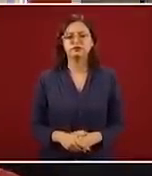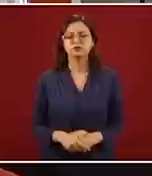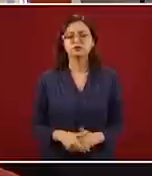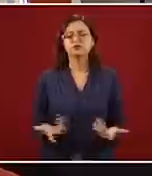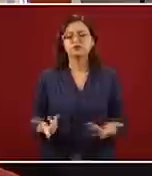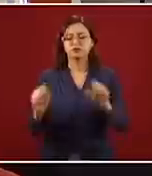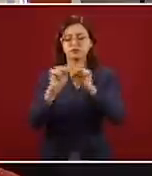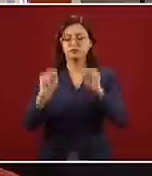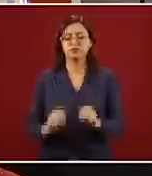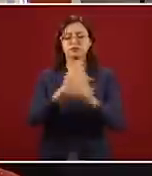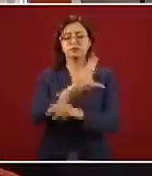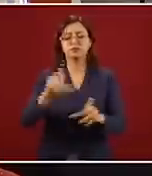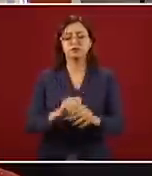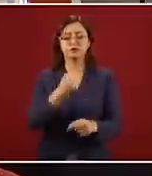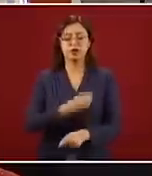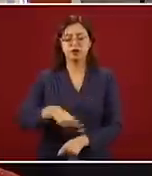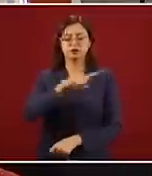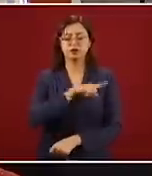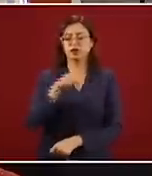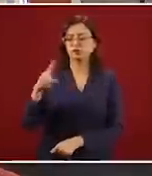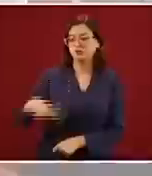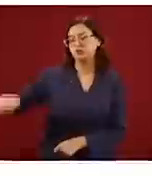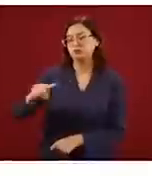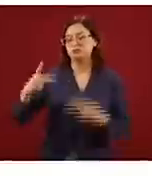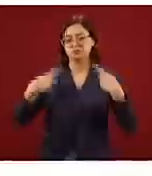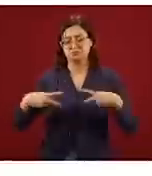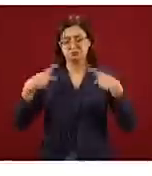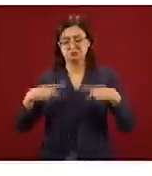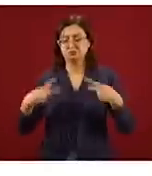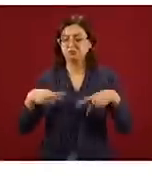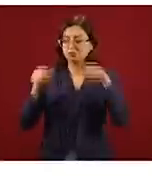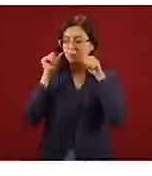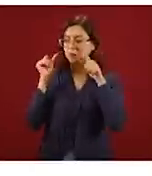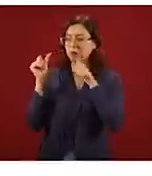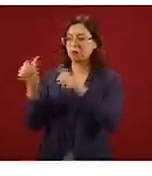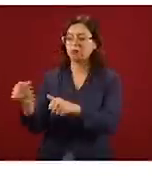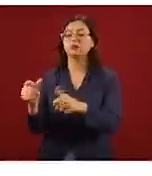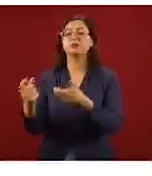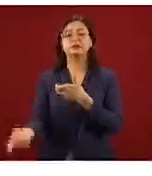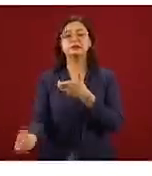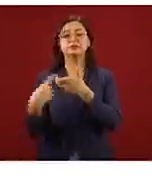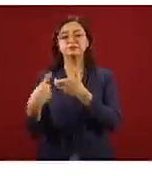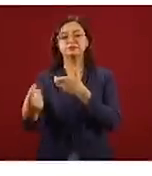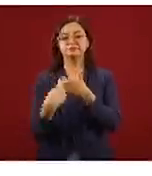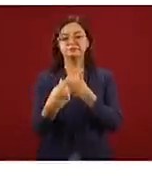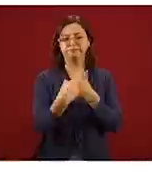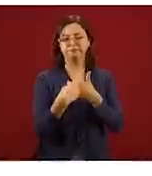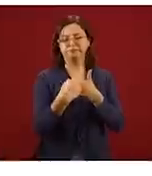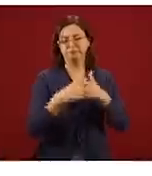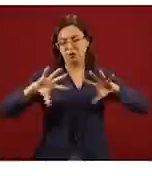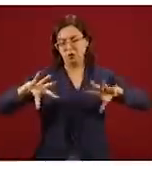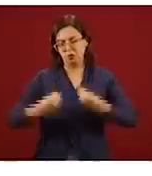sistema integrado de salud para población no derechohabiente, que coordinará o coordina ya el Instituto de Salud para el